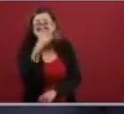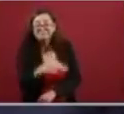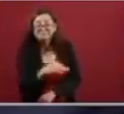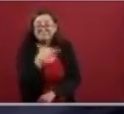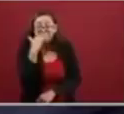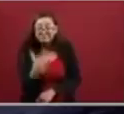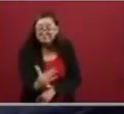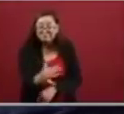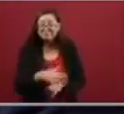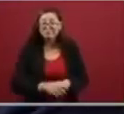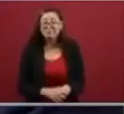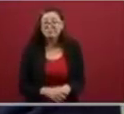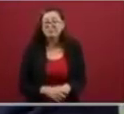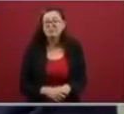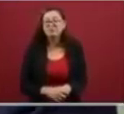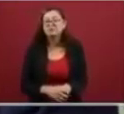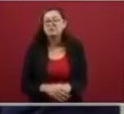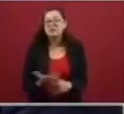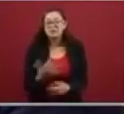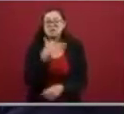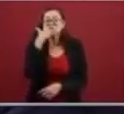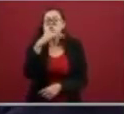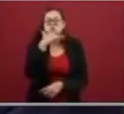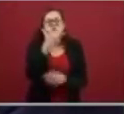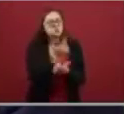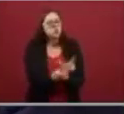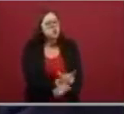considerada como delito no grave.